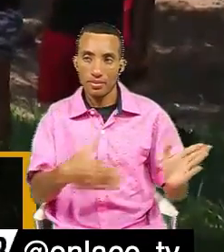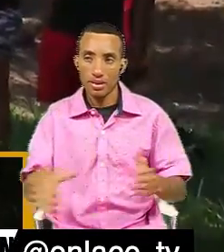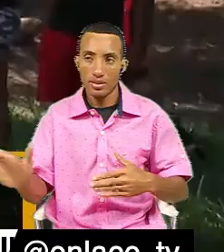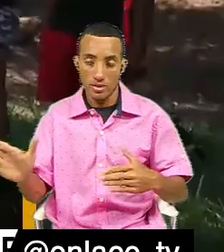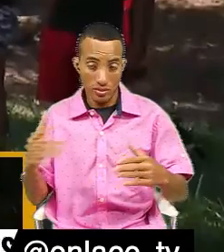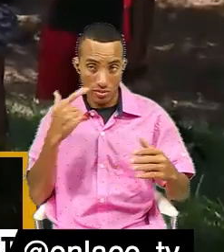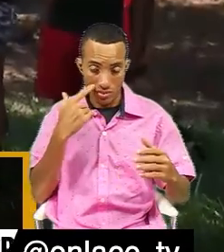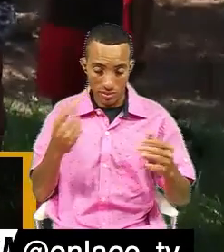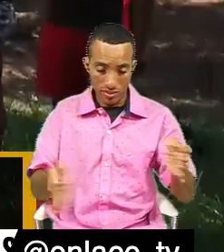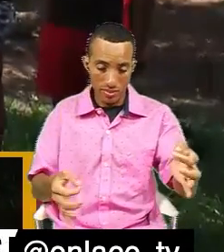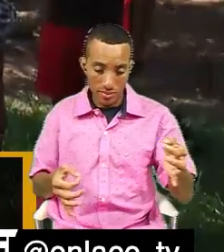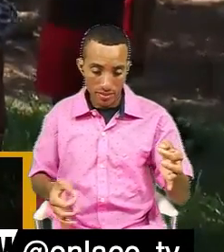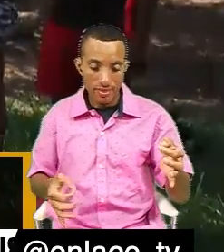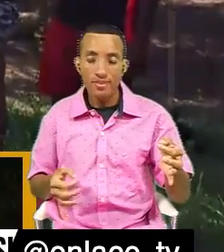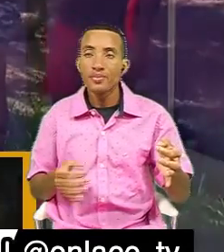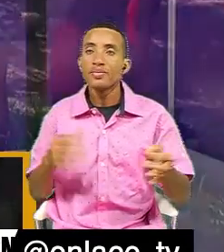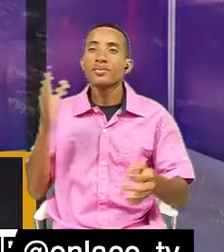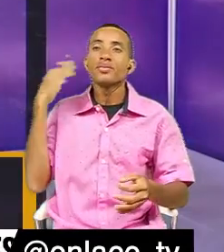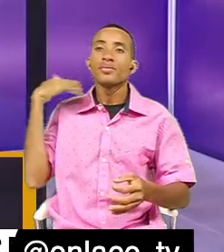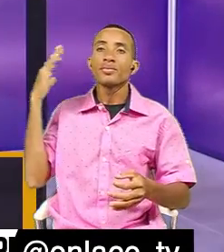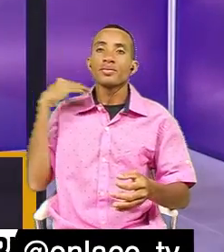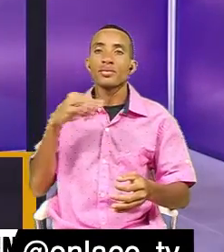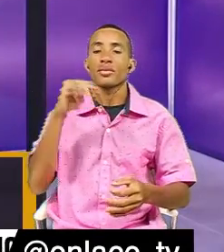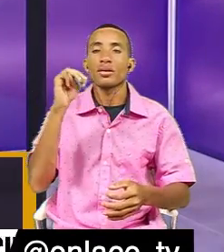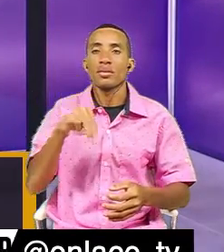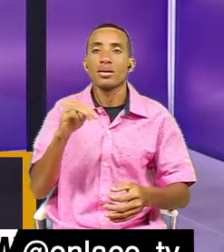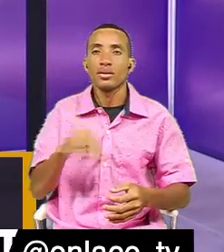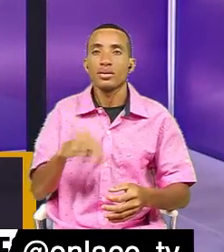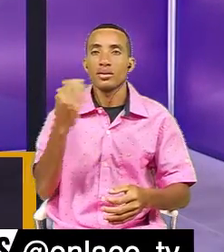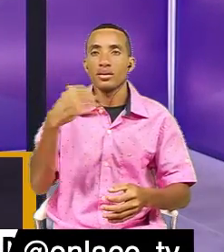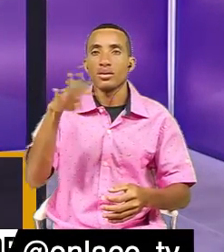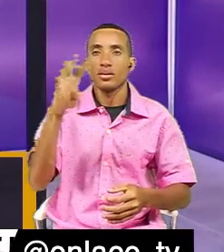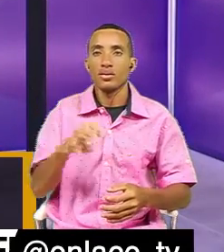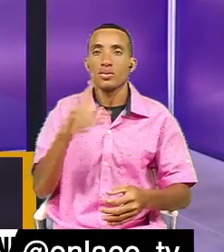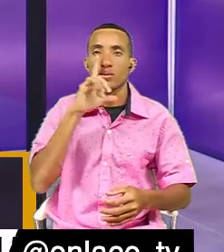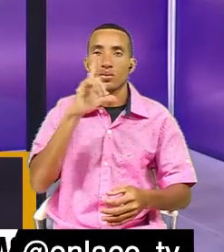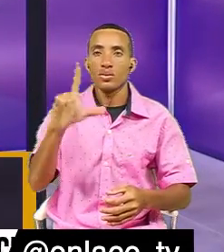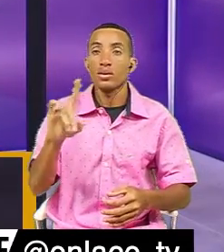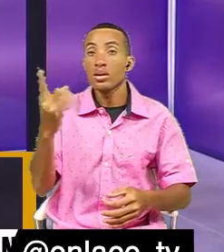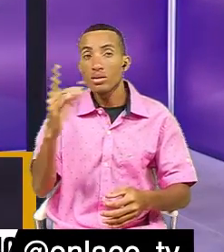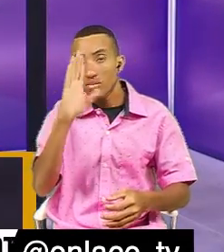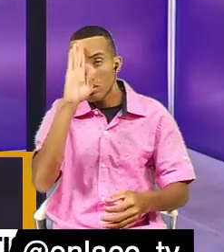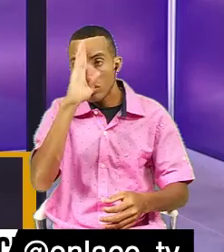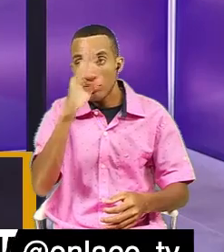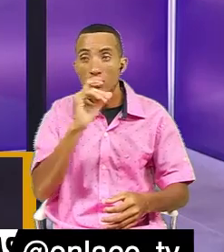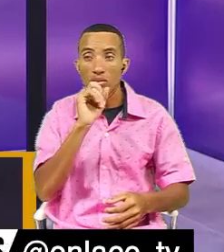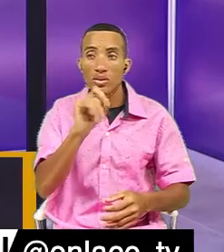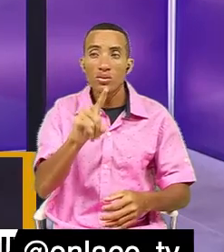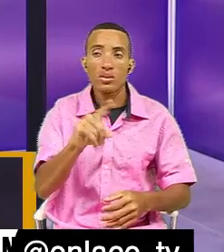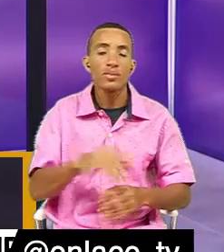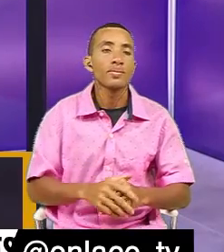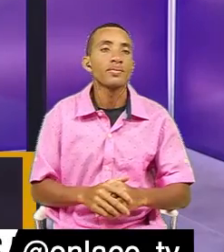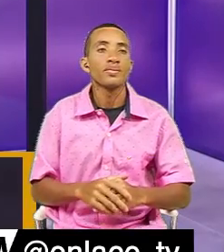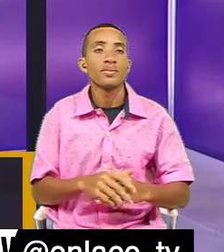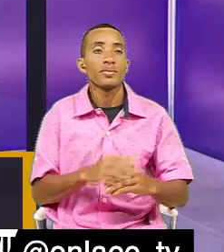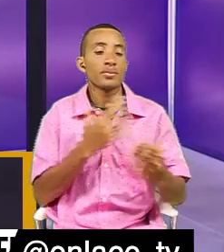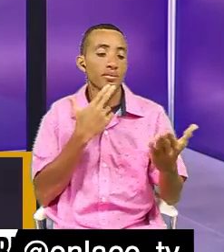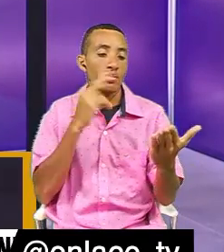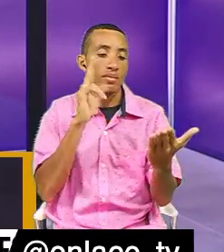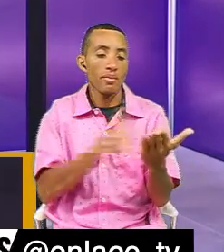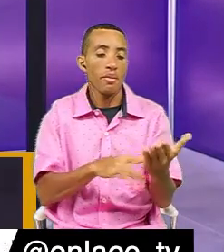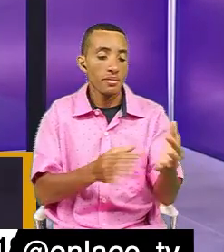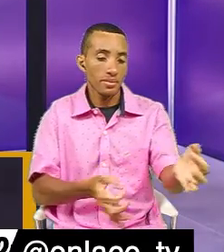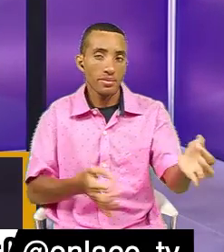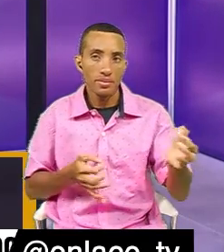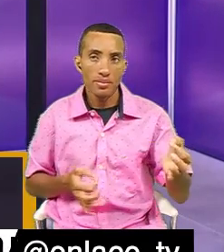Fue erradicado el pasado martes 19 de julio. ¿Tiene alguna inquietud, Janet? Este documento que usted me acaba de, pues nos